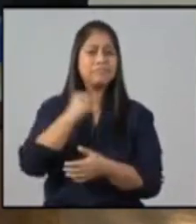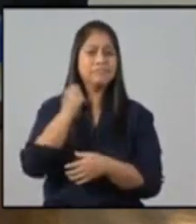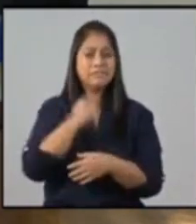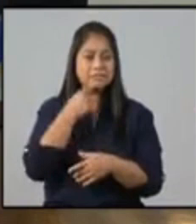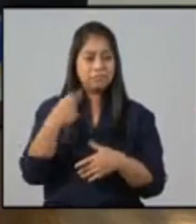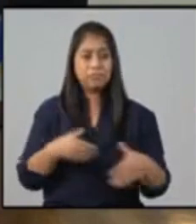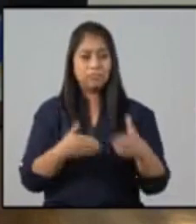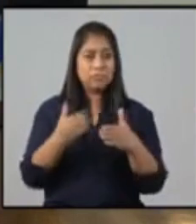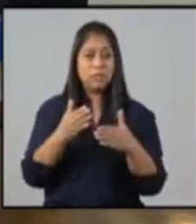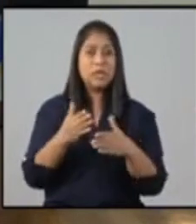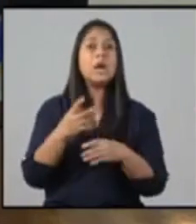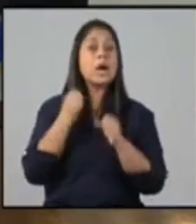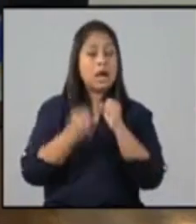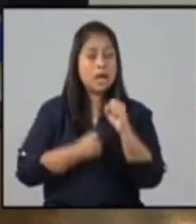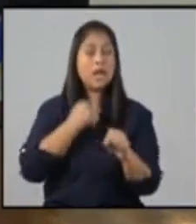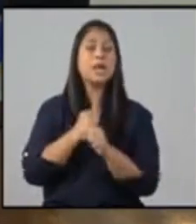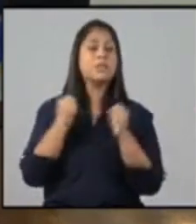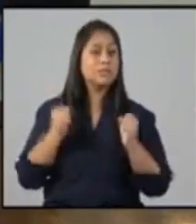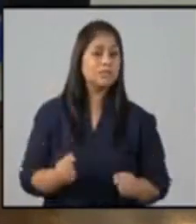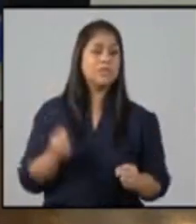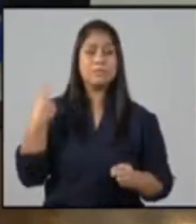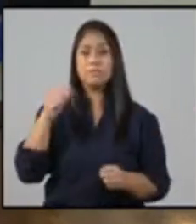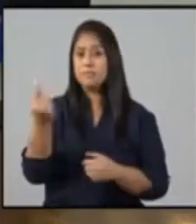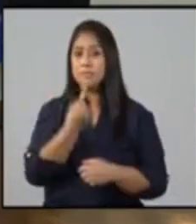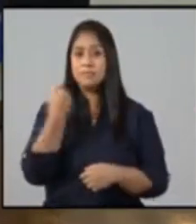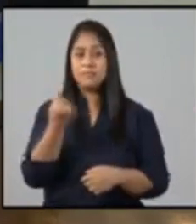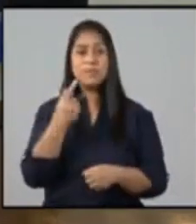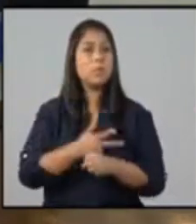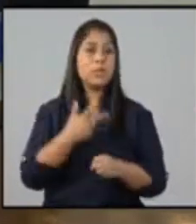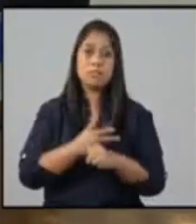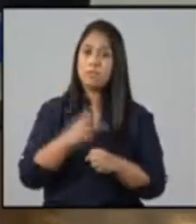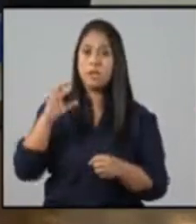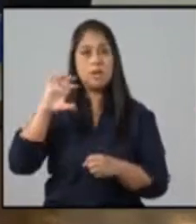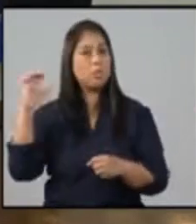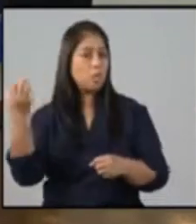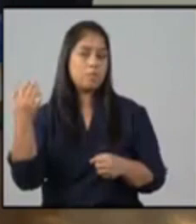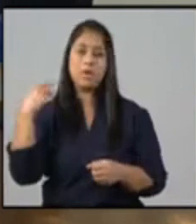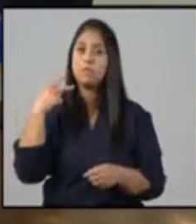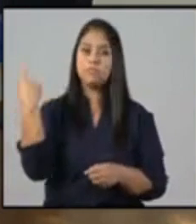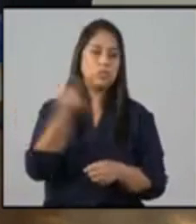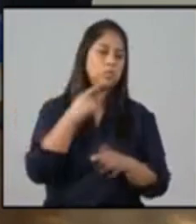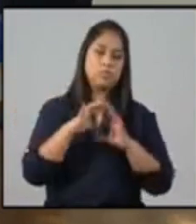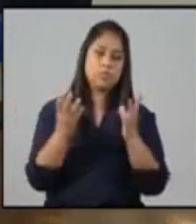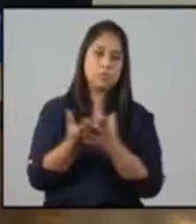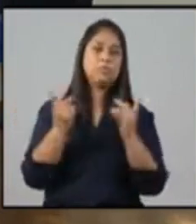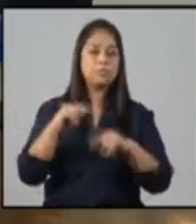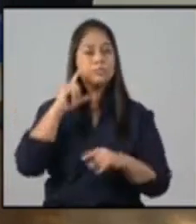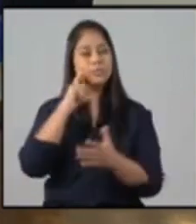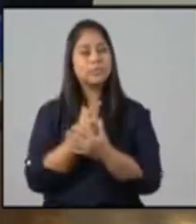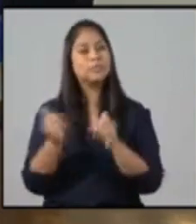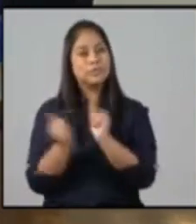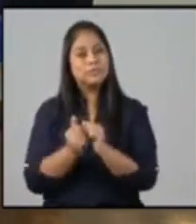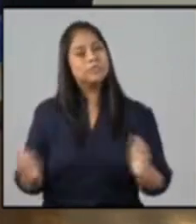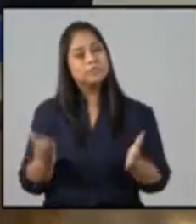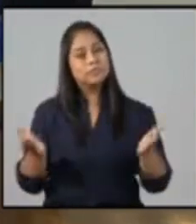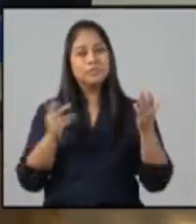es bueno. Son años duros para todos, en Europa, en Guatemala, en el mundo, pero yo creo que juntos lo vamos a conseguir. Vamos